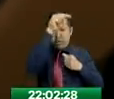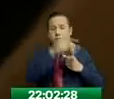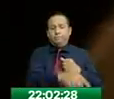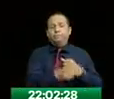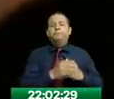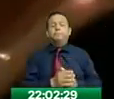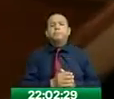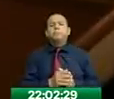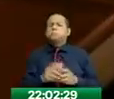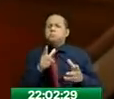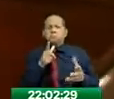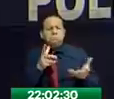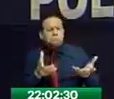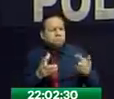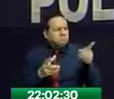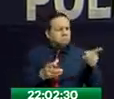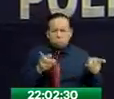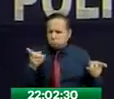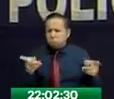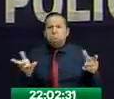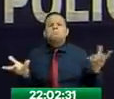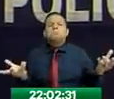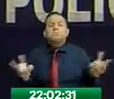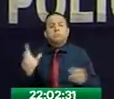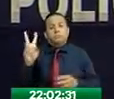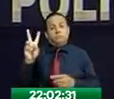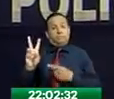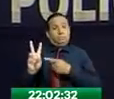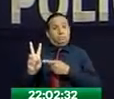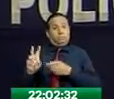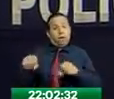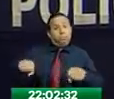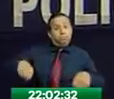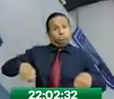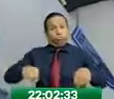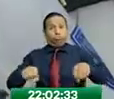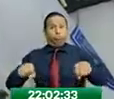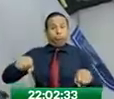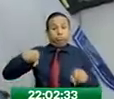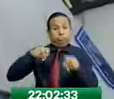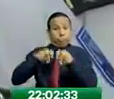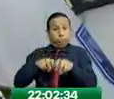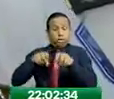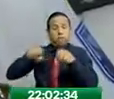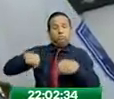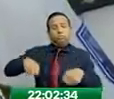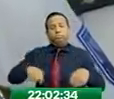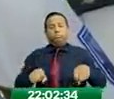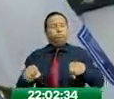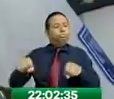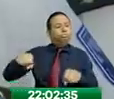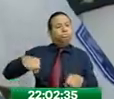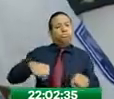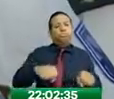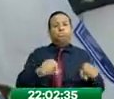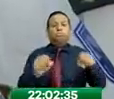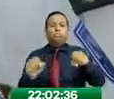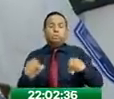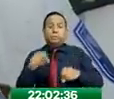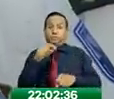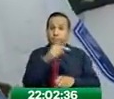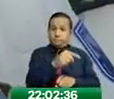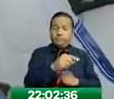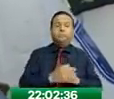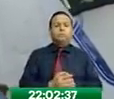Los participantes en el hecho fueron 2 sujetos a bordo de motocicletas. En el lugar de los sucesos,